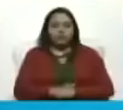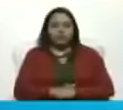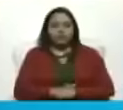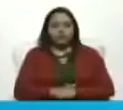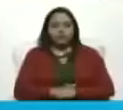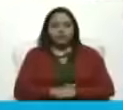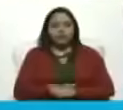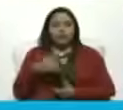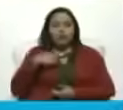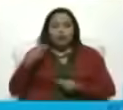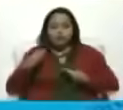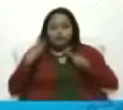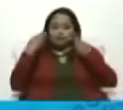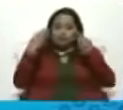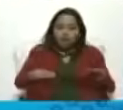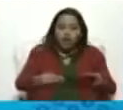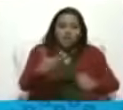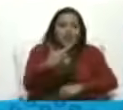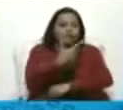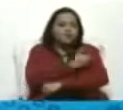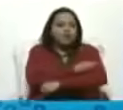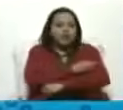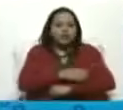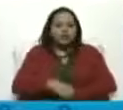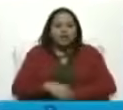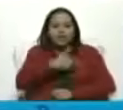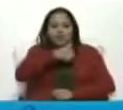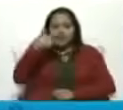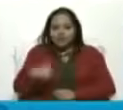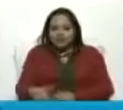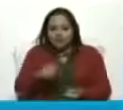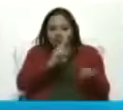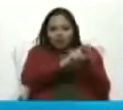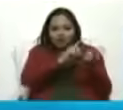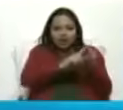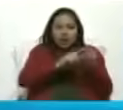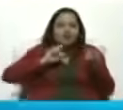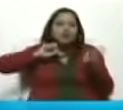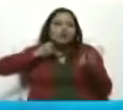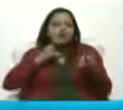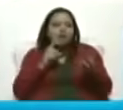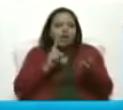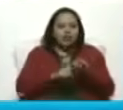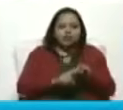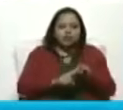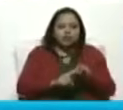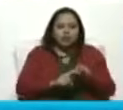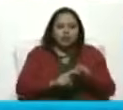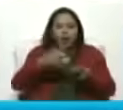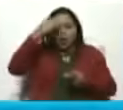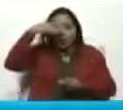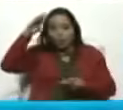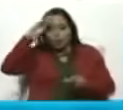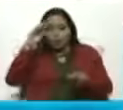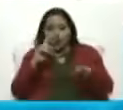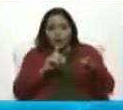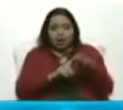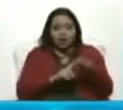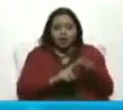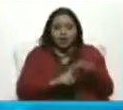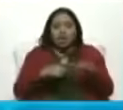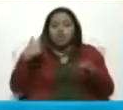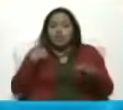Yo traje las vacunas de China, Rusia, Cuba y